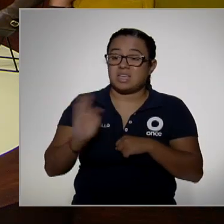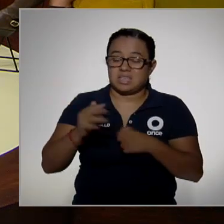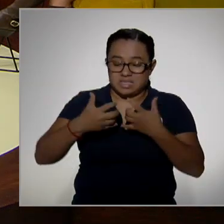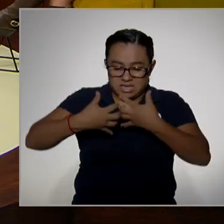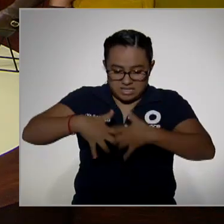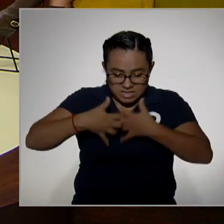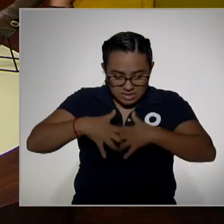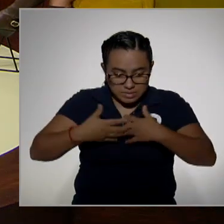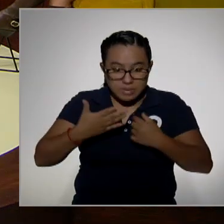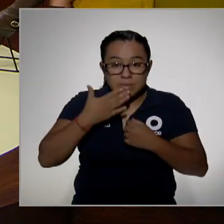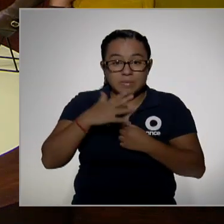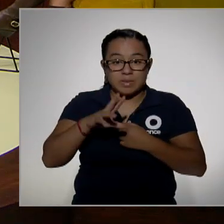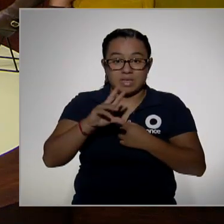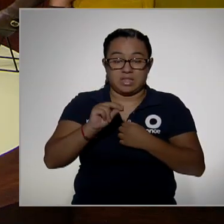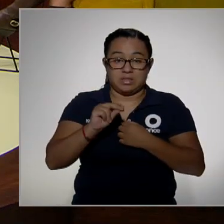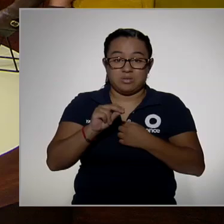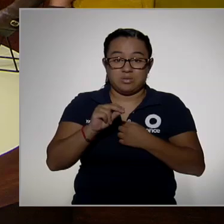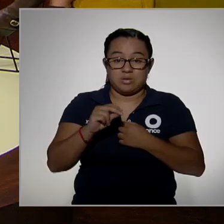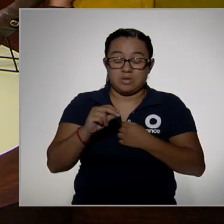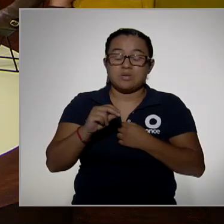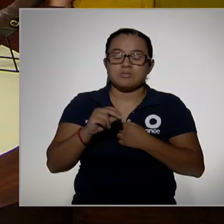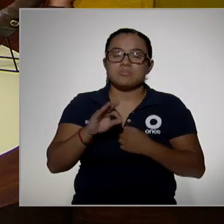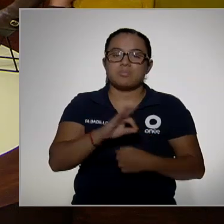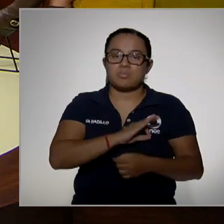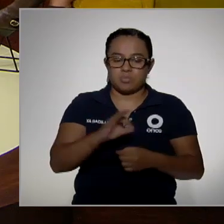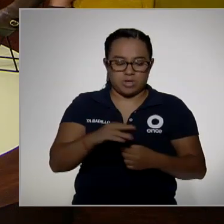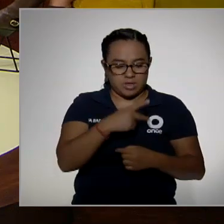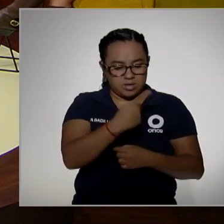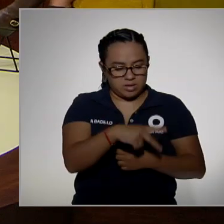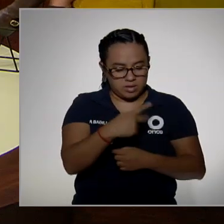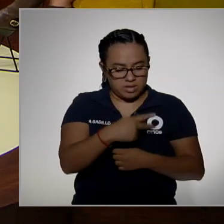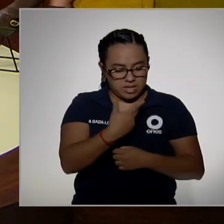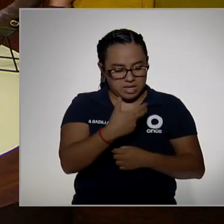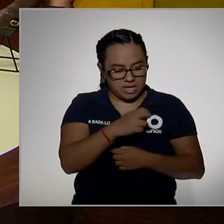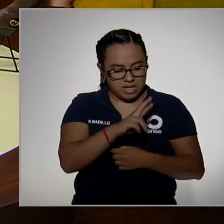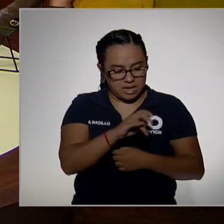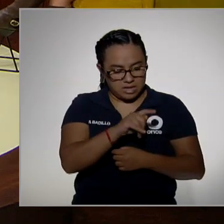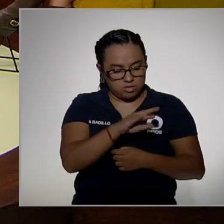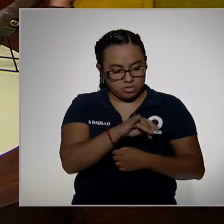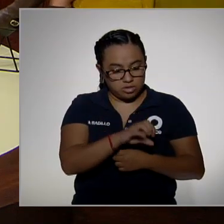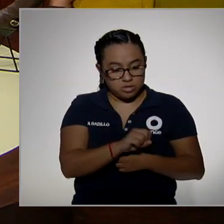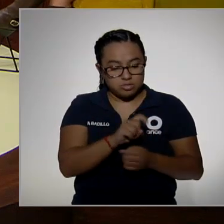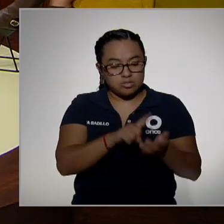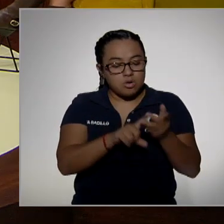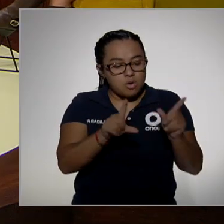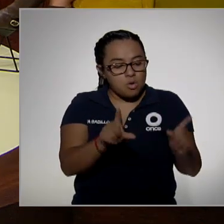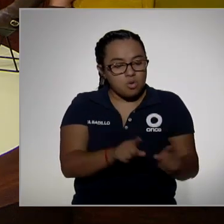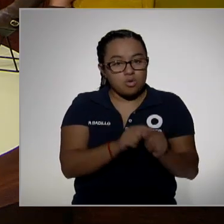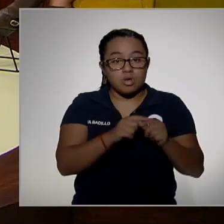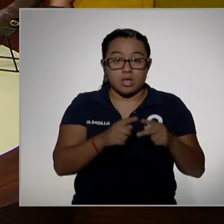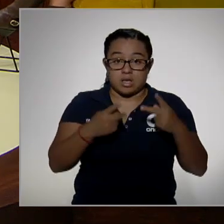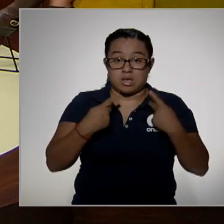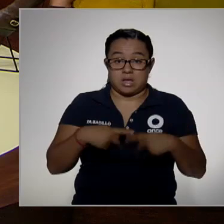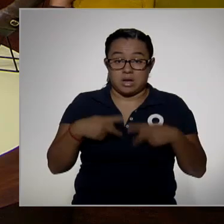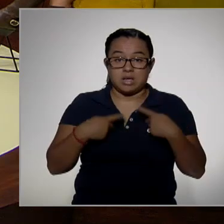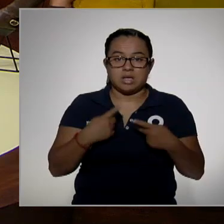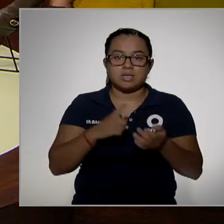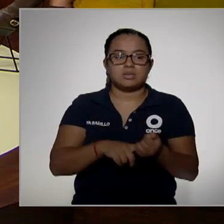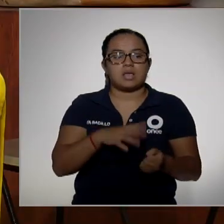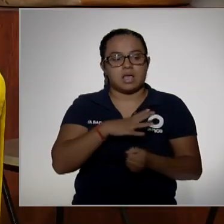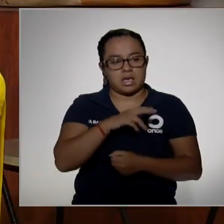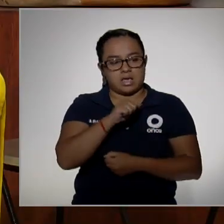maquinaria enzimática del eritrocito también la vida del del eritrocito se vea cortada y las personas pues cursan con